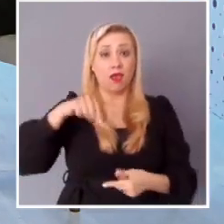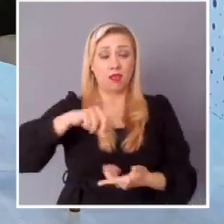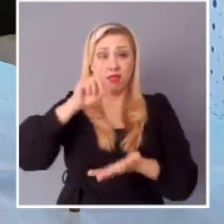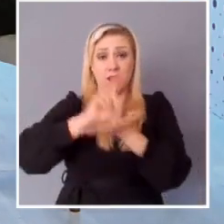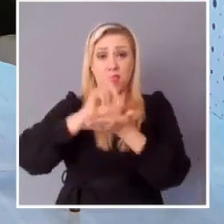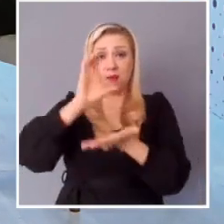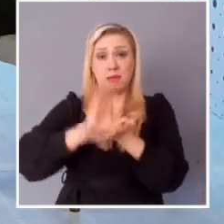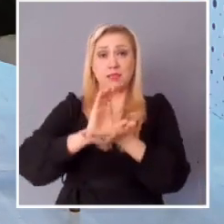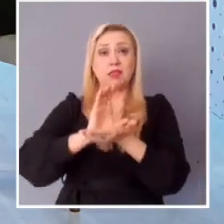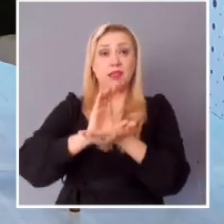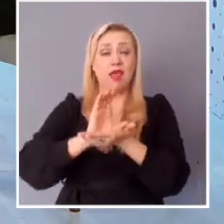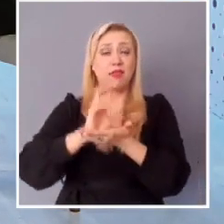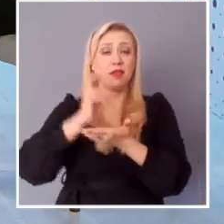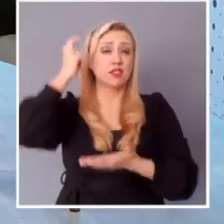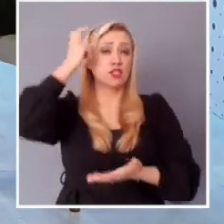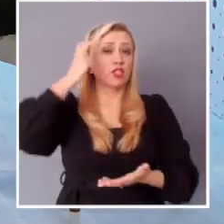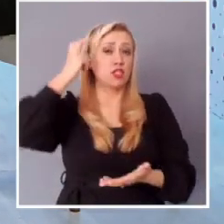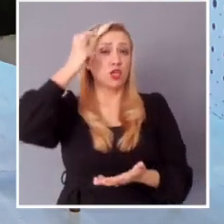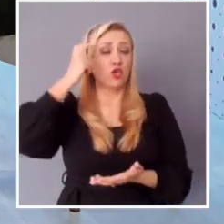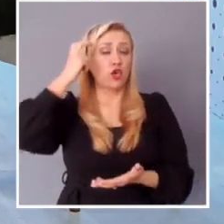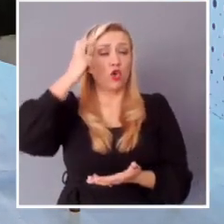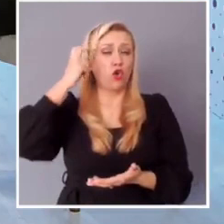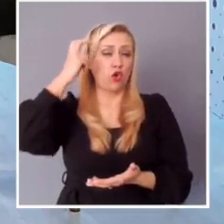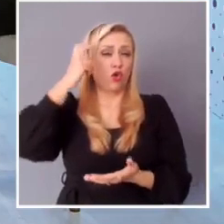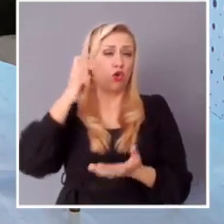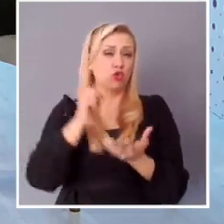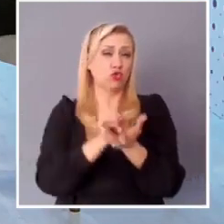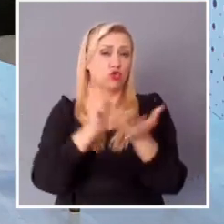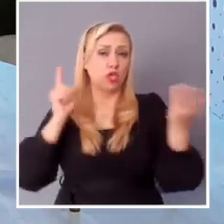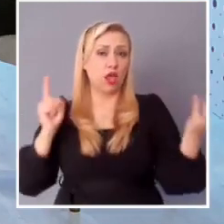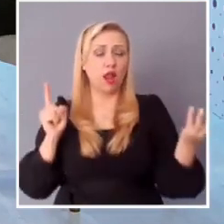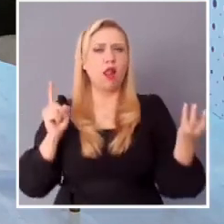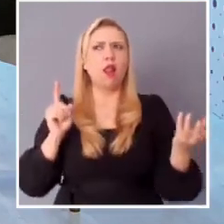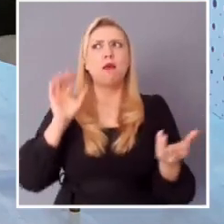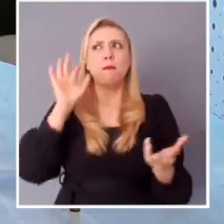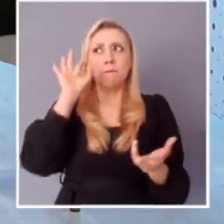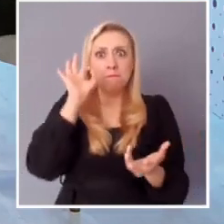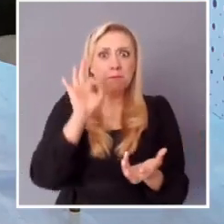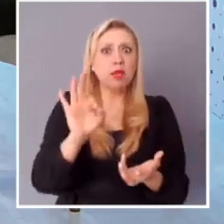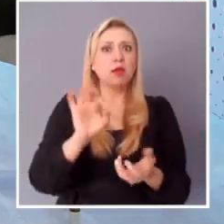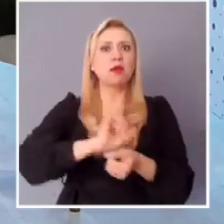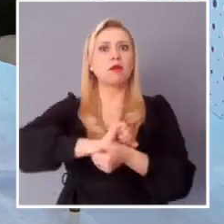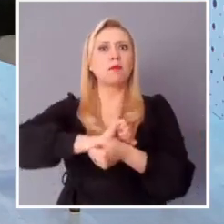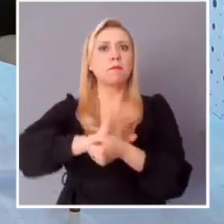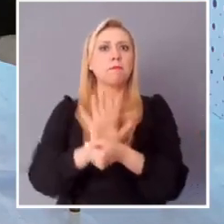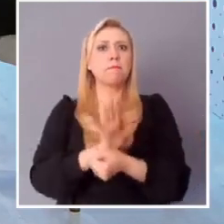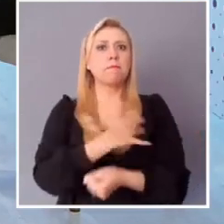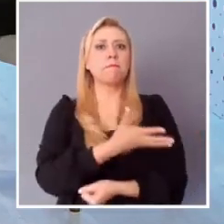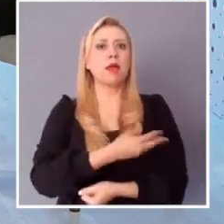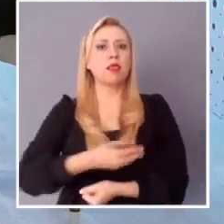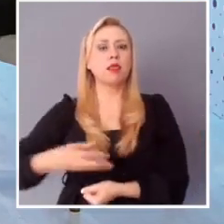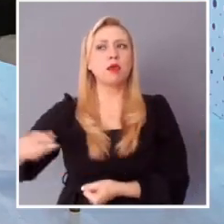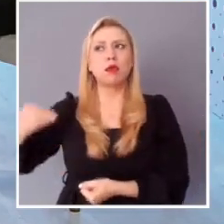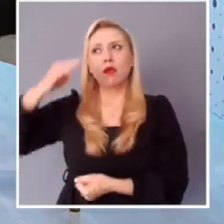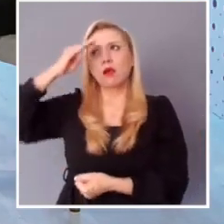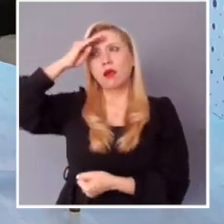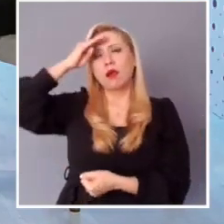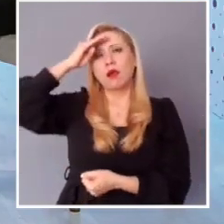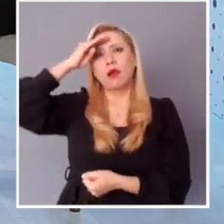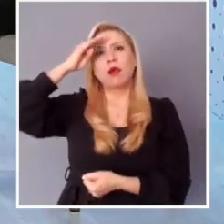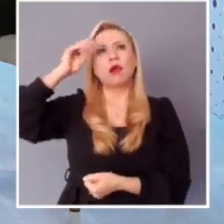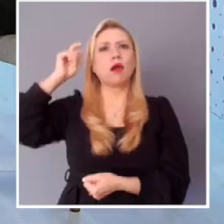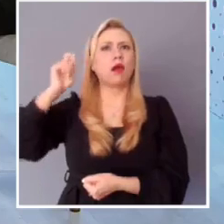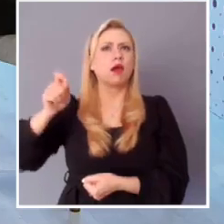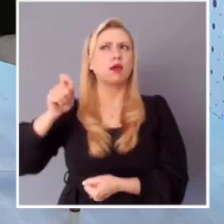nivel internacional, justo al inicio de la pandemia se habló, por ejemplo, de retomar la idea de la renta básica